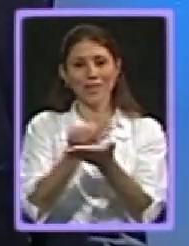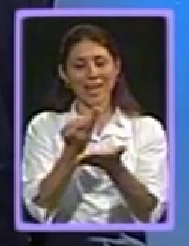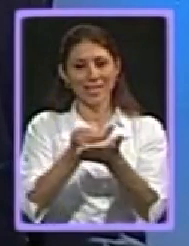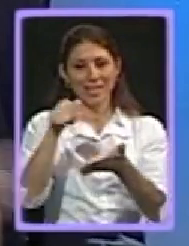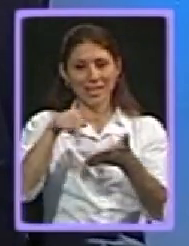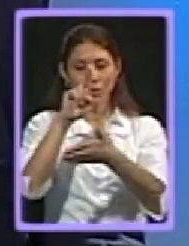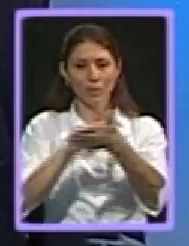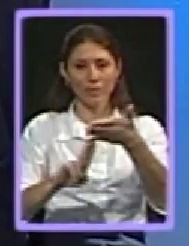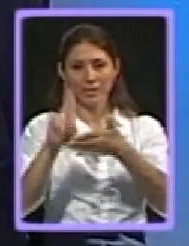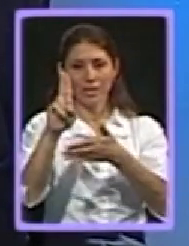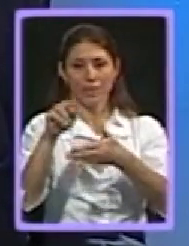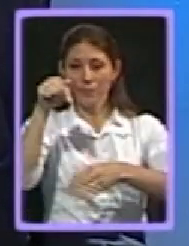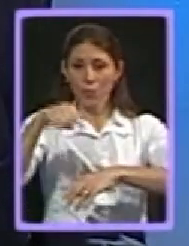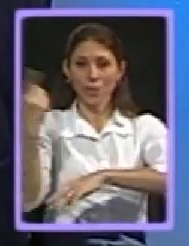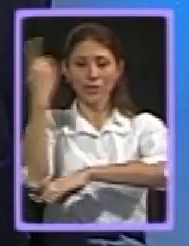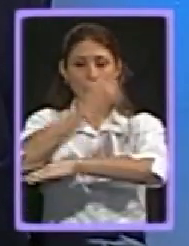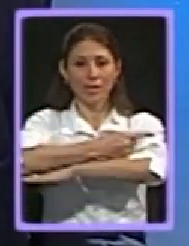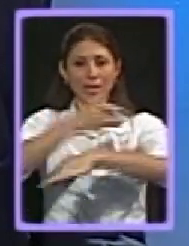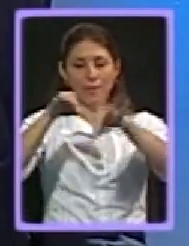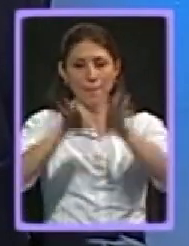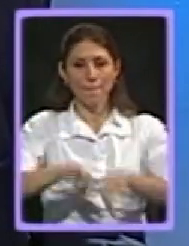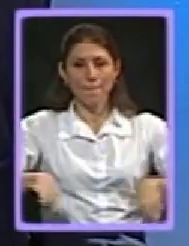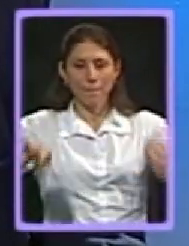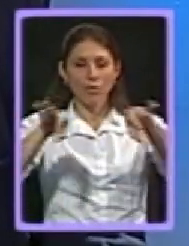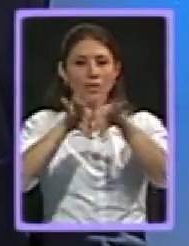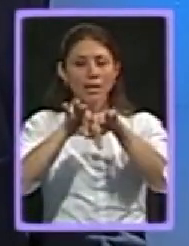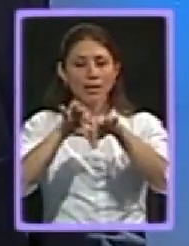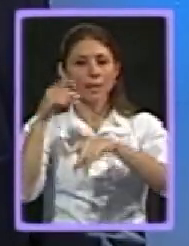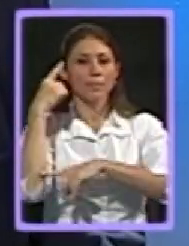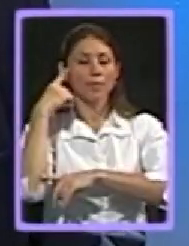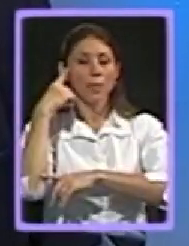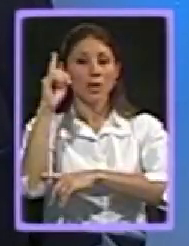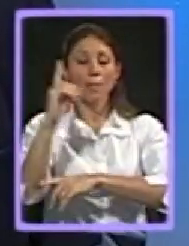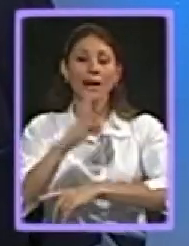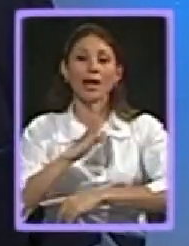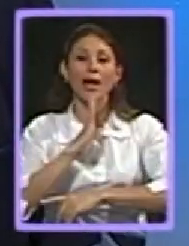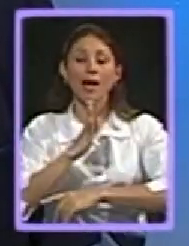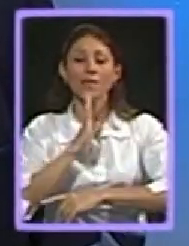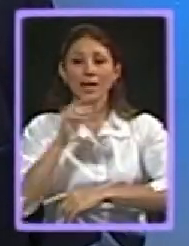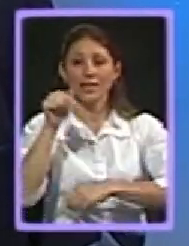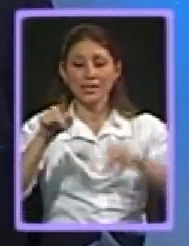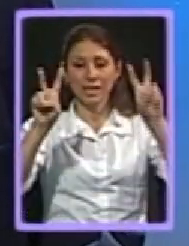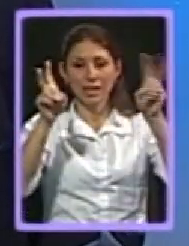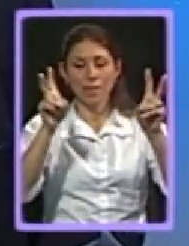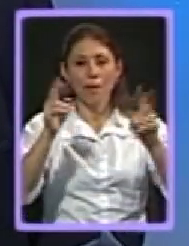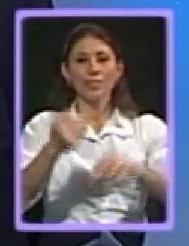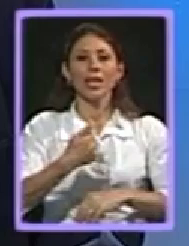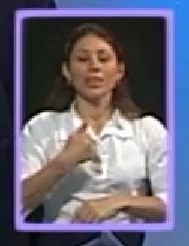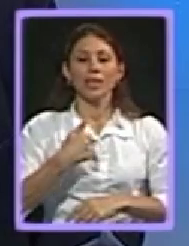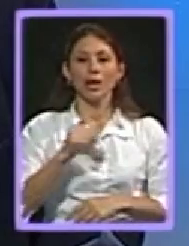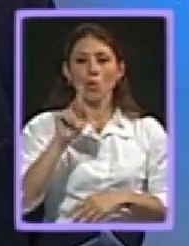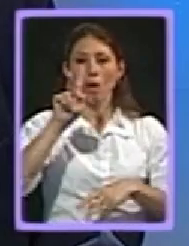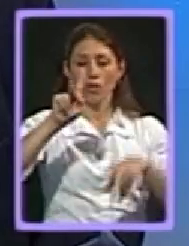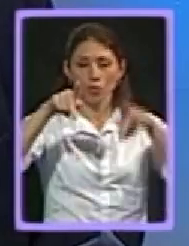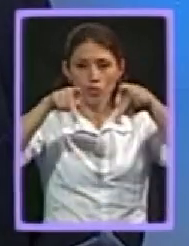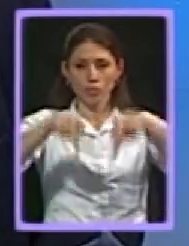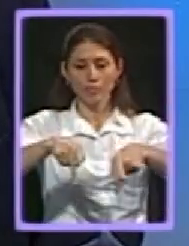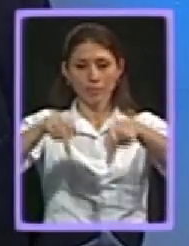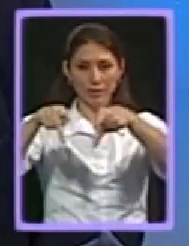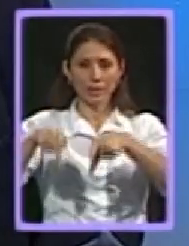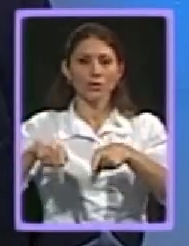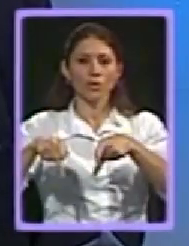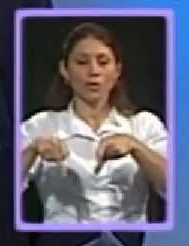un día importante porque para comentar de este tema tengo a dos patriotas, y